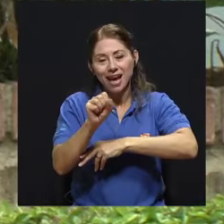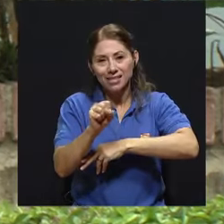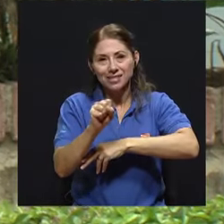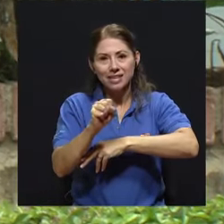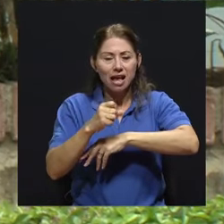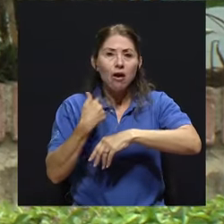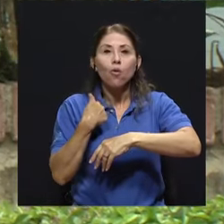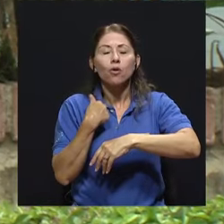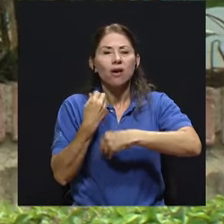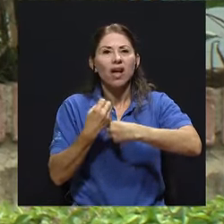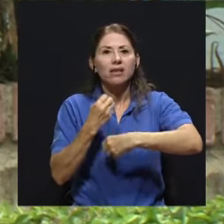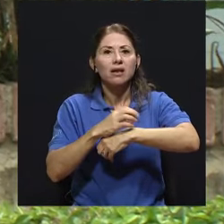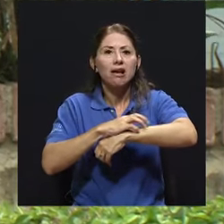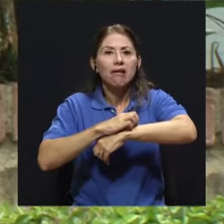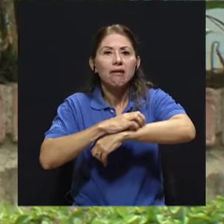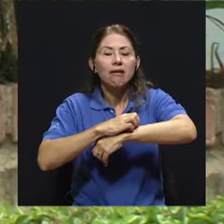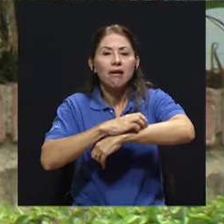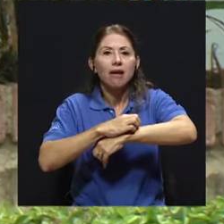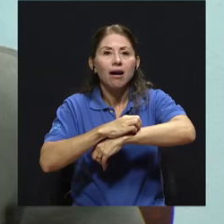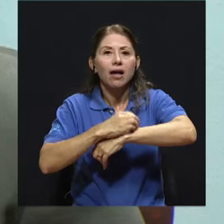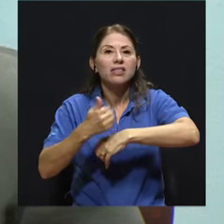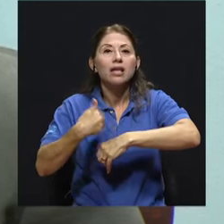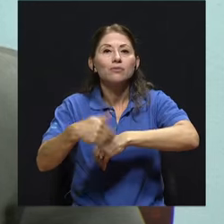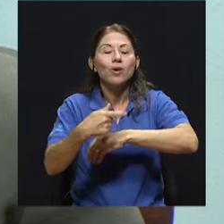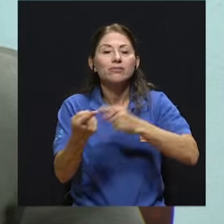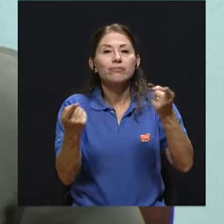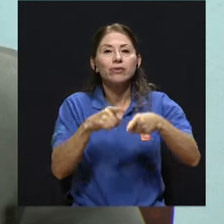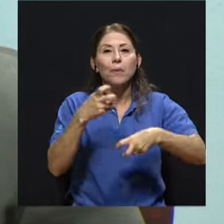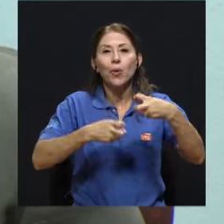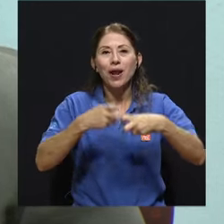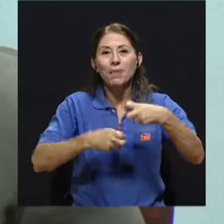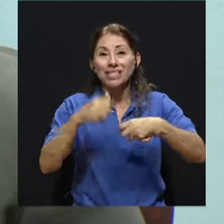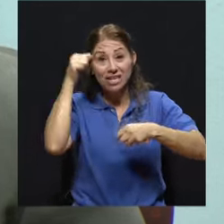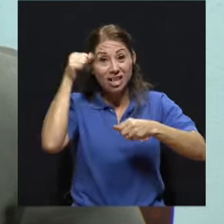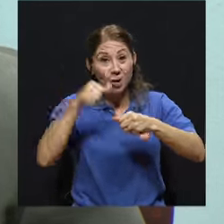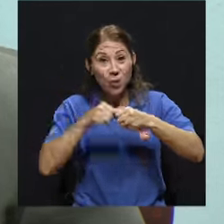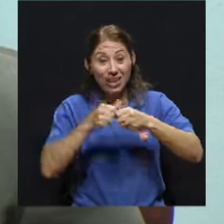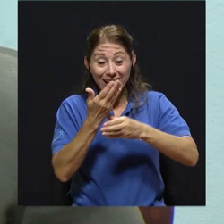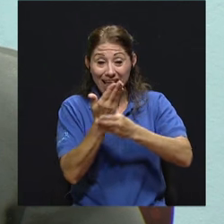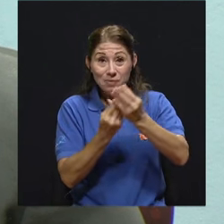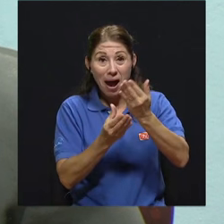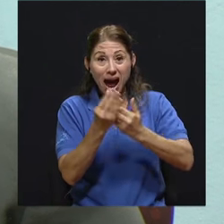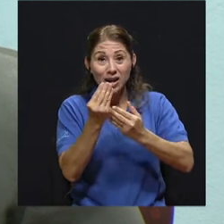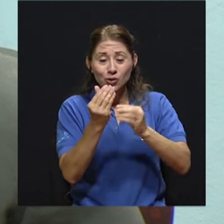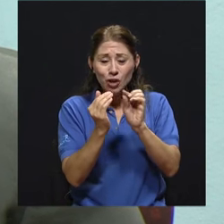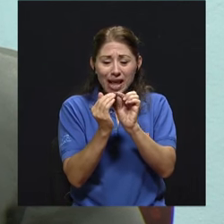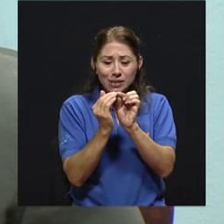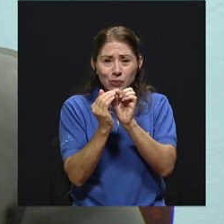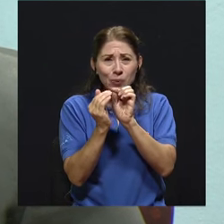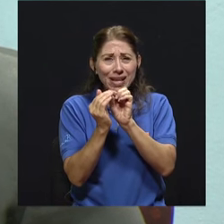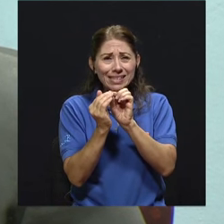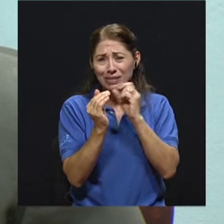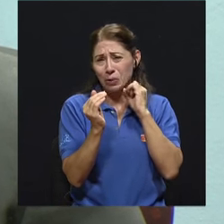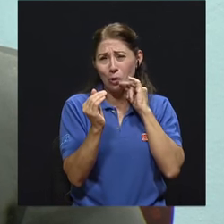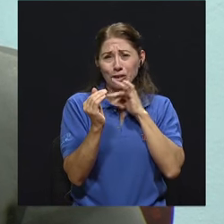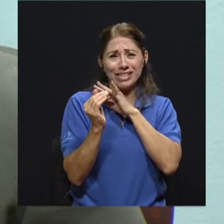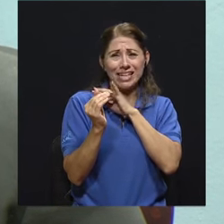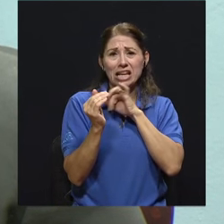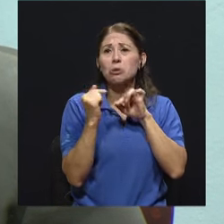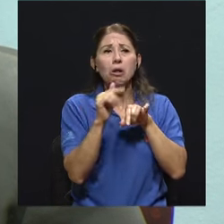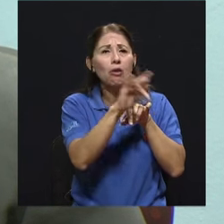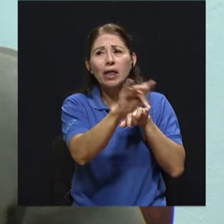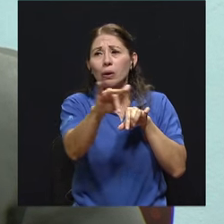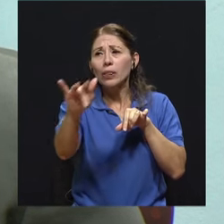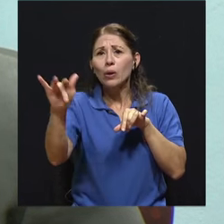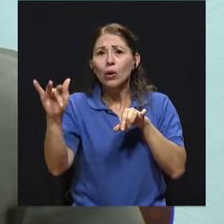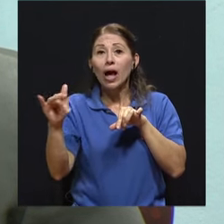entonces vienen después problemas agregados por el rascado. Recuerden que las manos, las uñas son muy cochinas, andan tocando de todo. Y si uno se rasca es